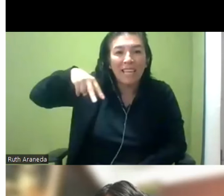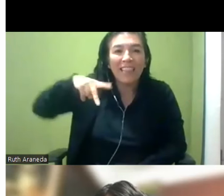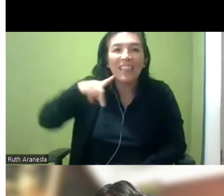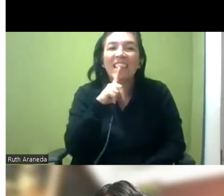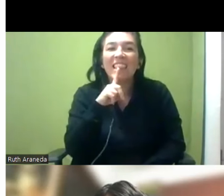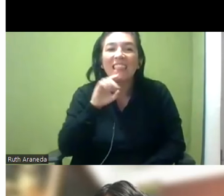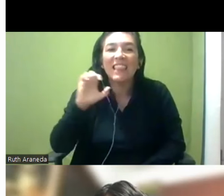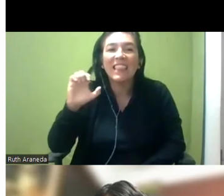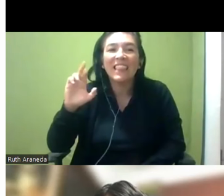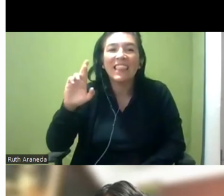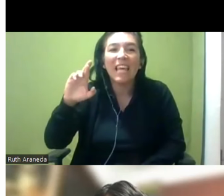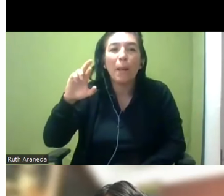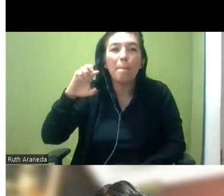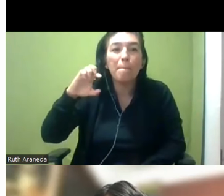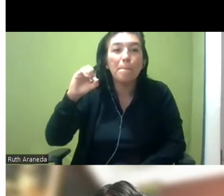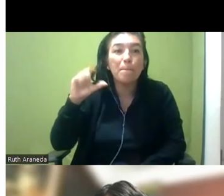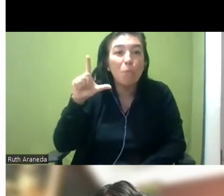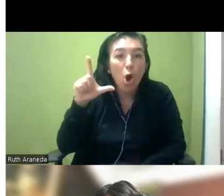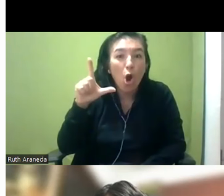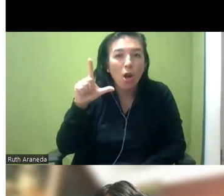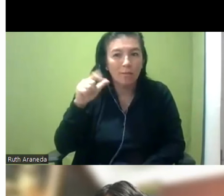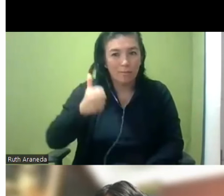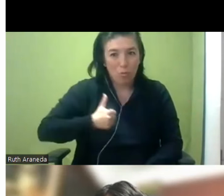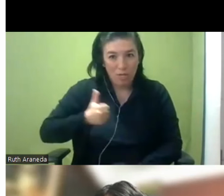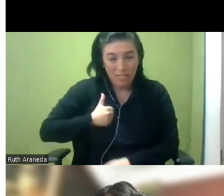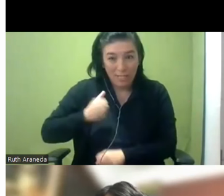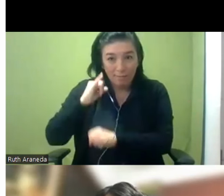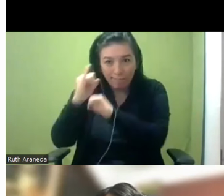em, rastrillar, ¿no? Buscar